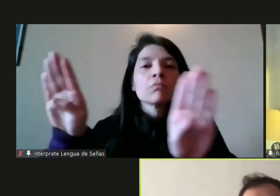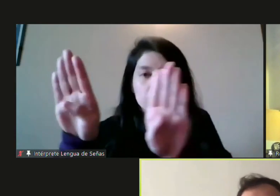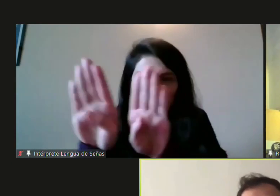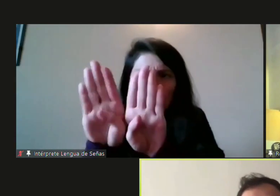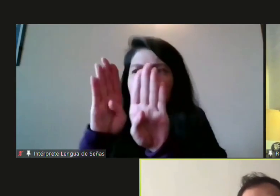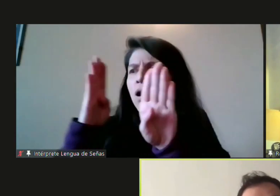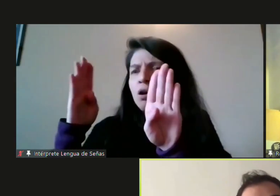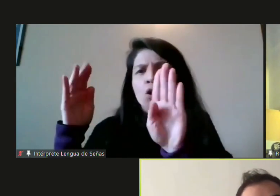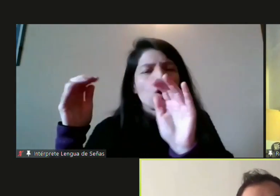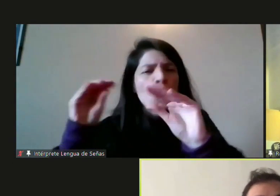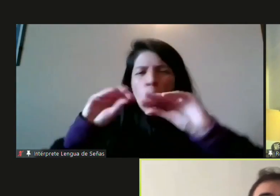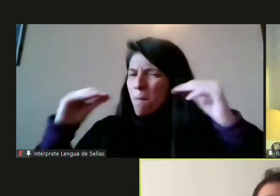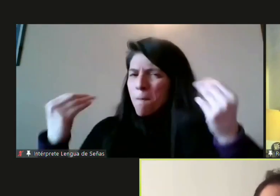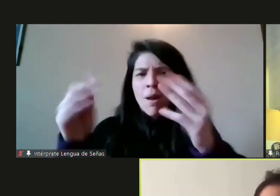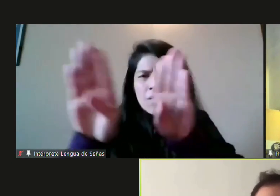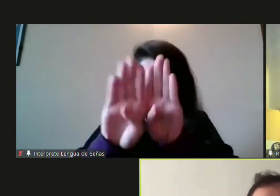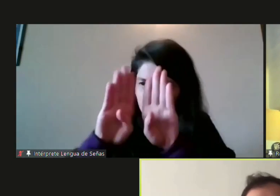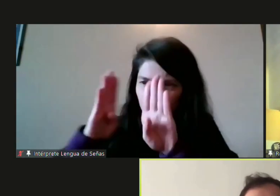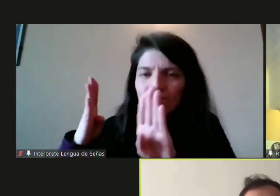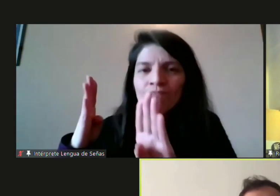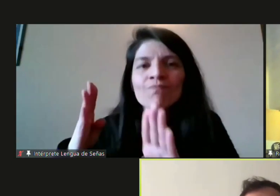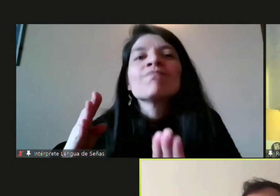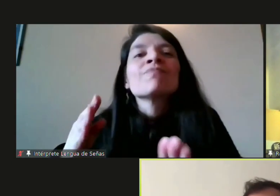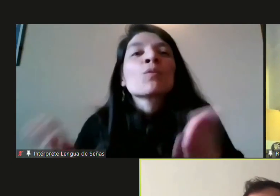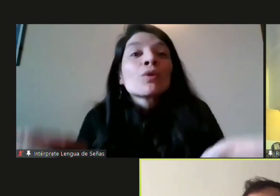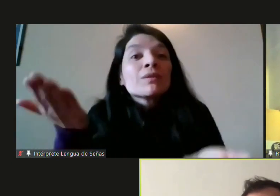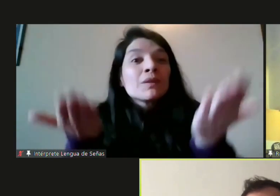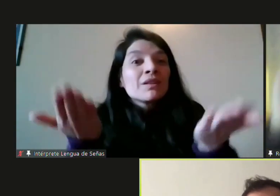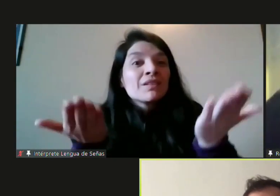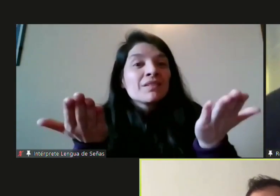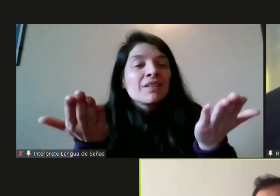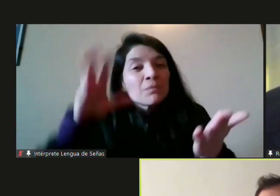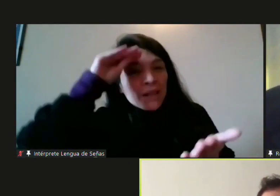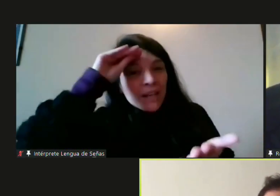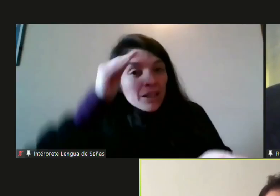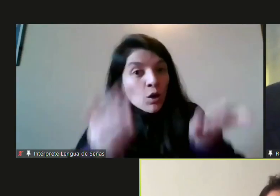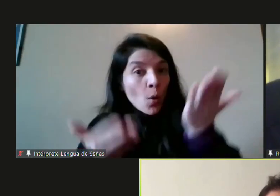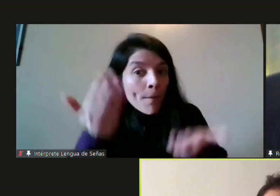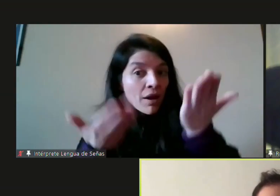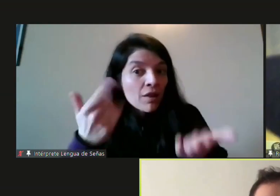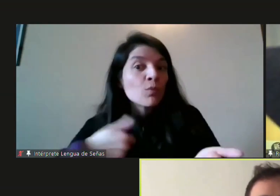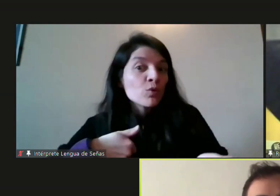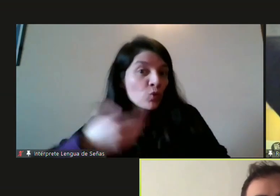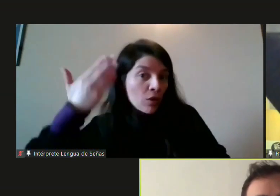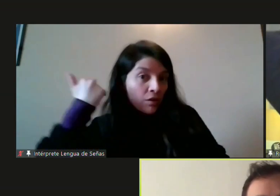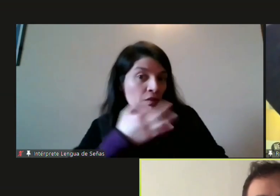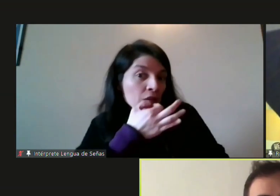de manera seria como en la experiencia comparada, como les mencioné anteriormente. Eso.